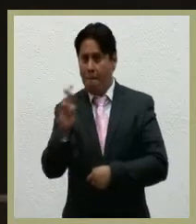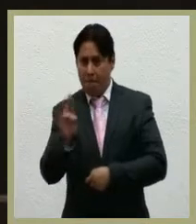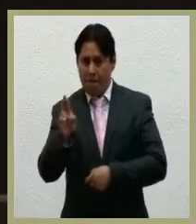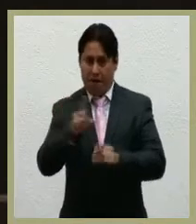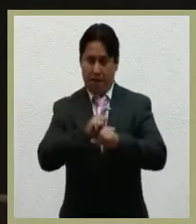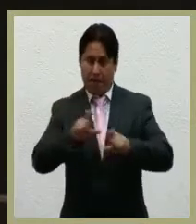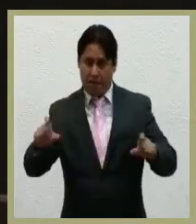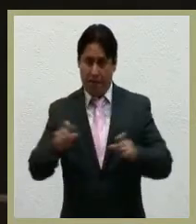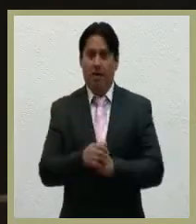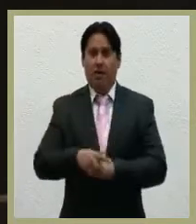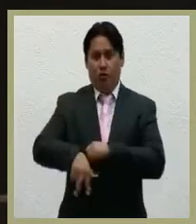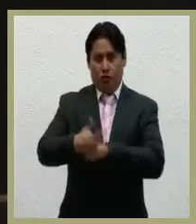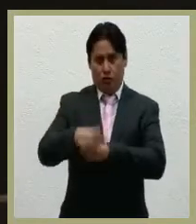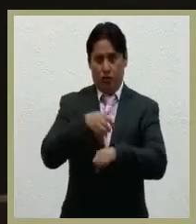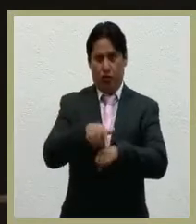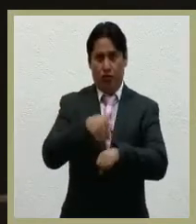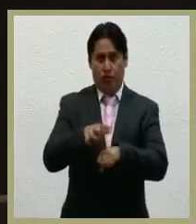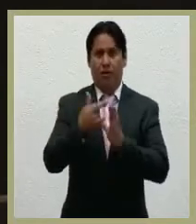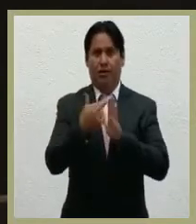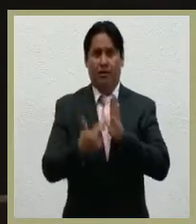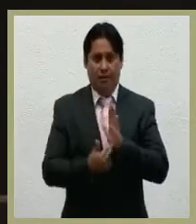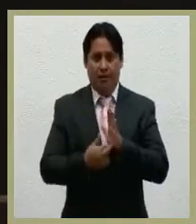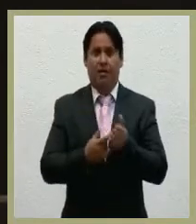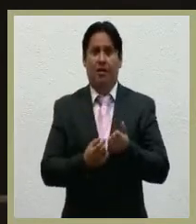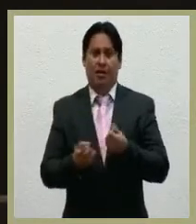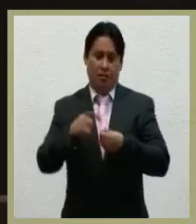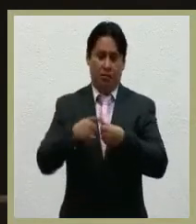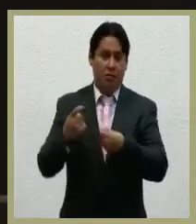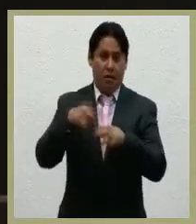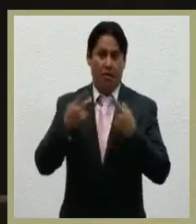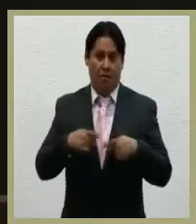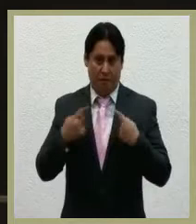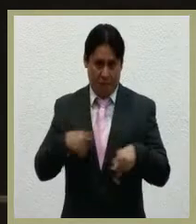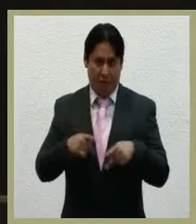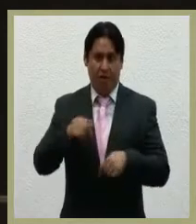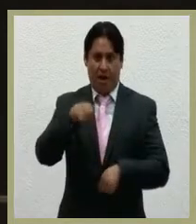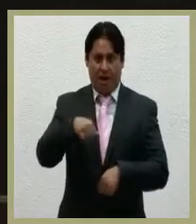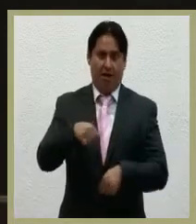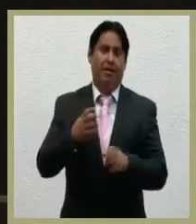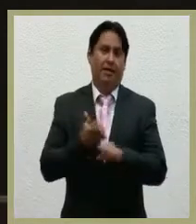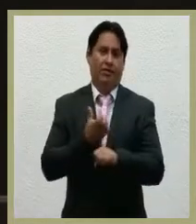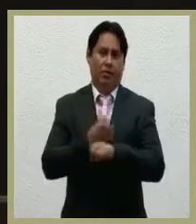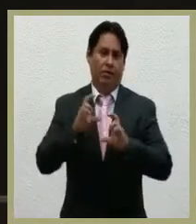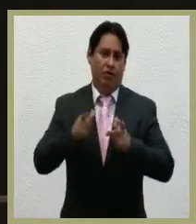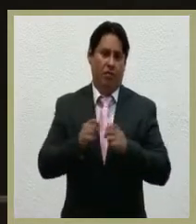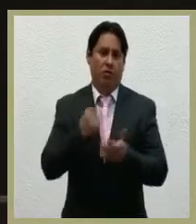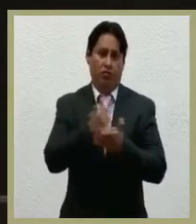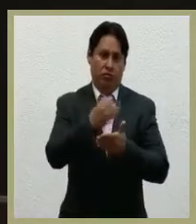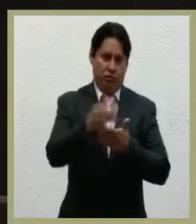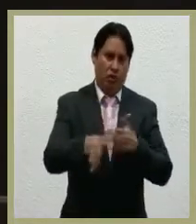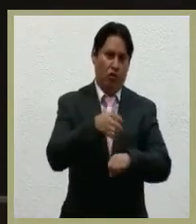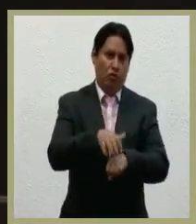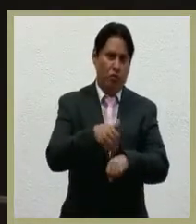artículo 13º transitorio del Código de Elecciones y Participación Ciudadana del Estado de Chiapas, aprobado mediante decreto